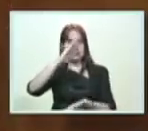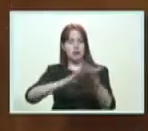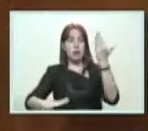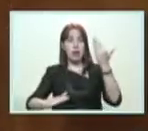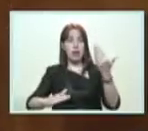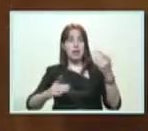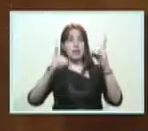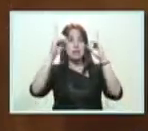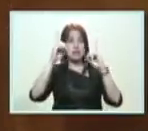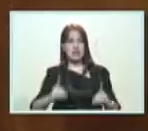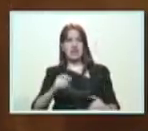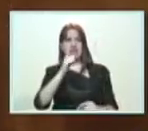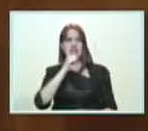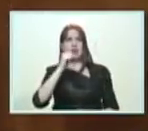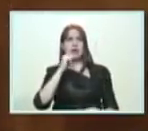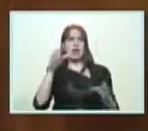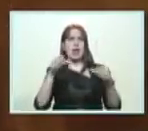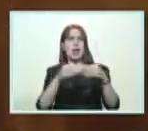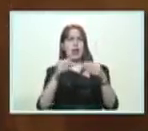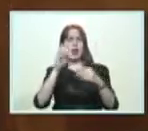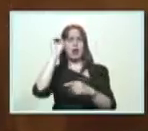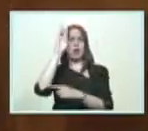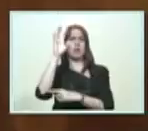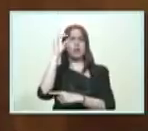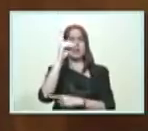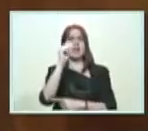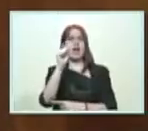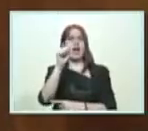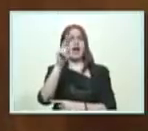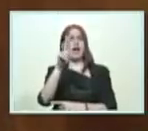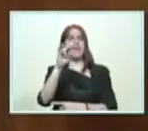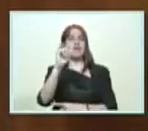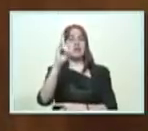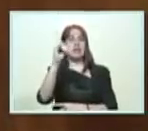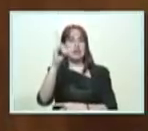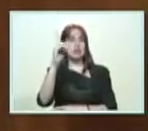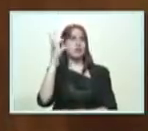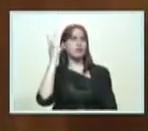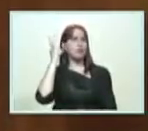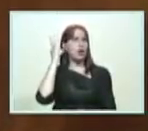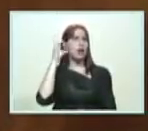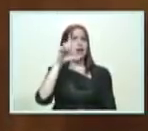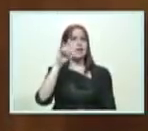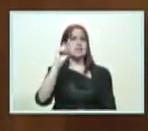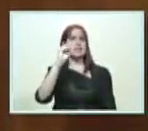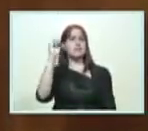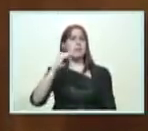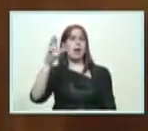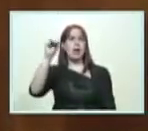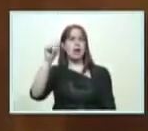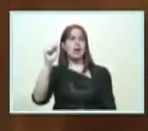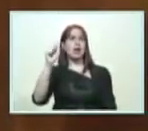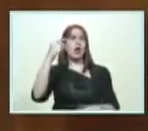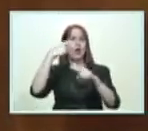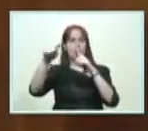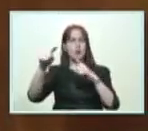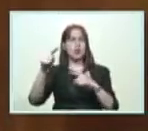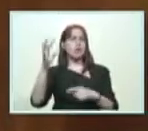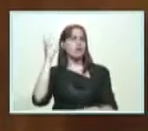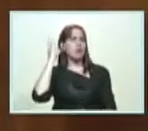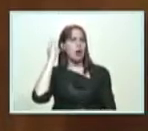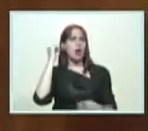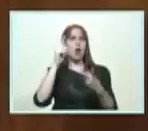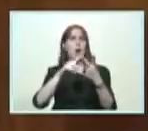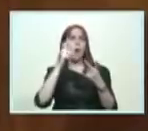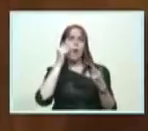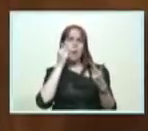Se designa a los constituyentes David Villalobos, Lismar Carpio, Macrina Mata, Ernesto